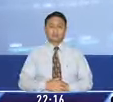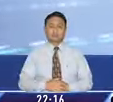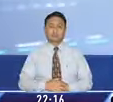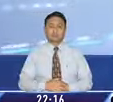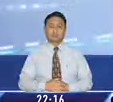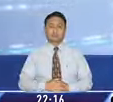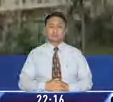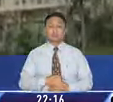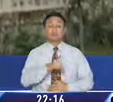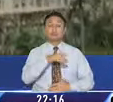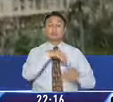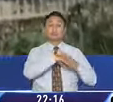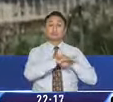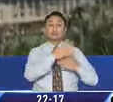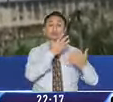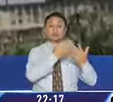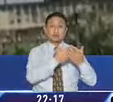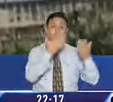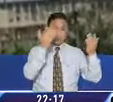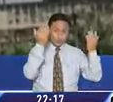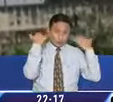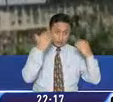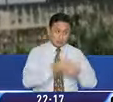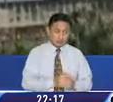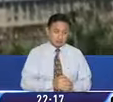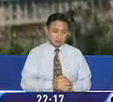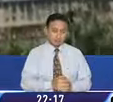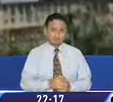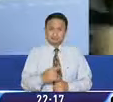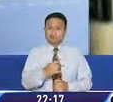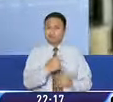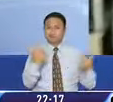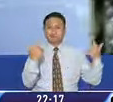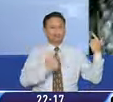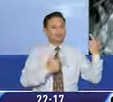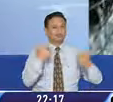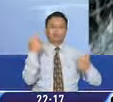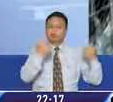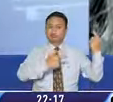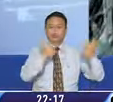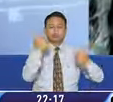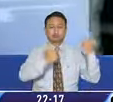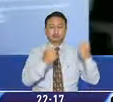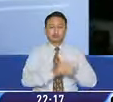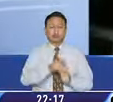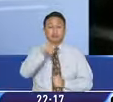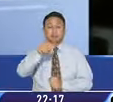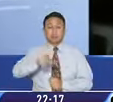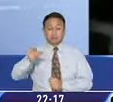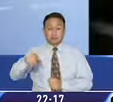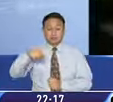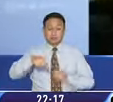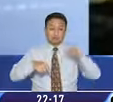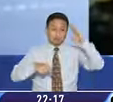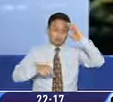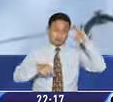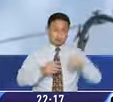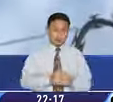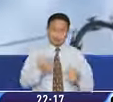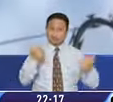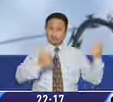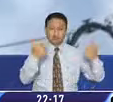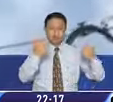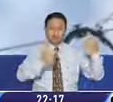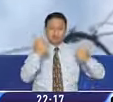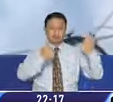La penitenciaría del Litoral se convirtió en un campo de guerra. Era fuego cruzado entre algunos PPL y las unidades tácticas de la Policía